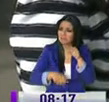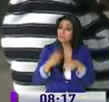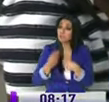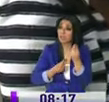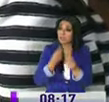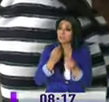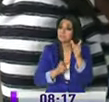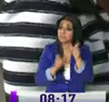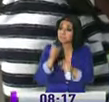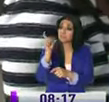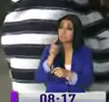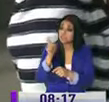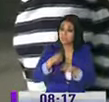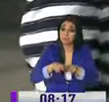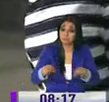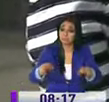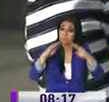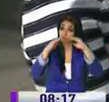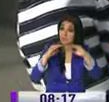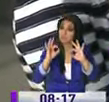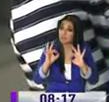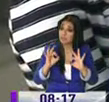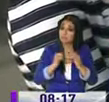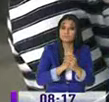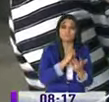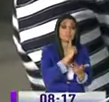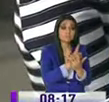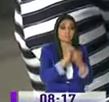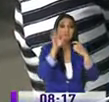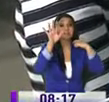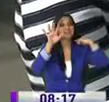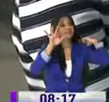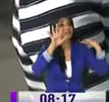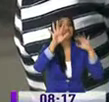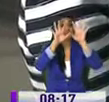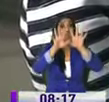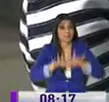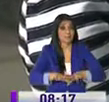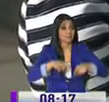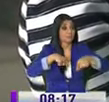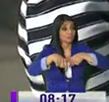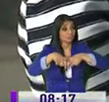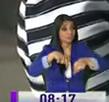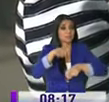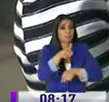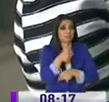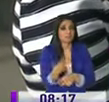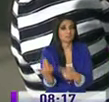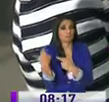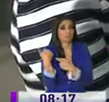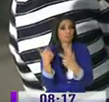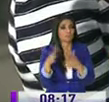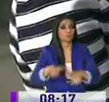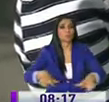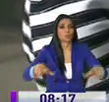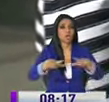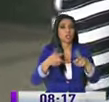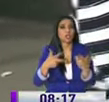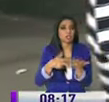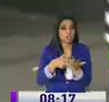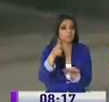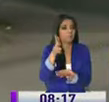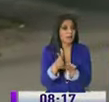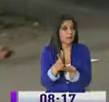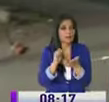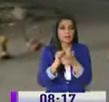gente necesita paradas en buen estado así es la secretaria de movilidad es quien rige la ubicación de las paradas y el destino